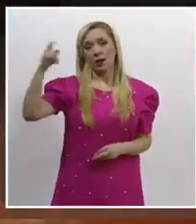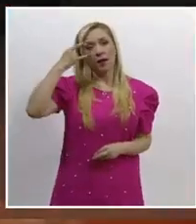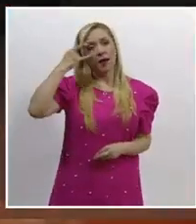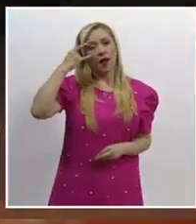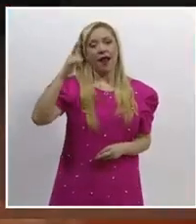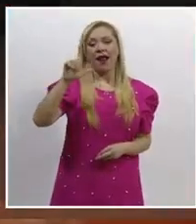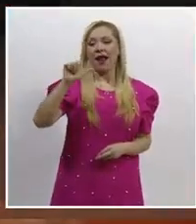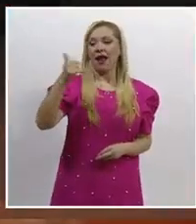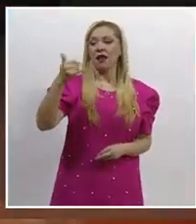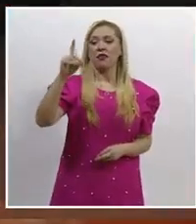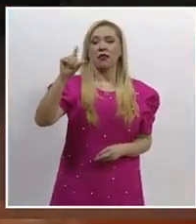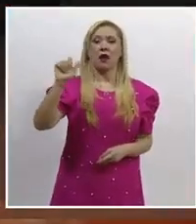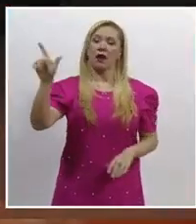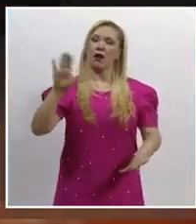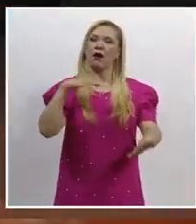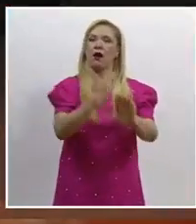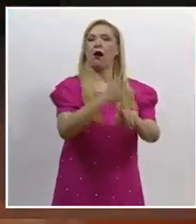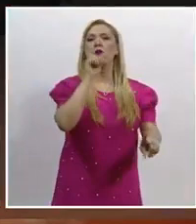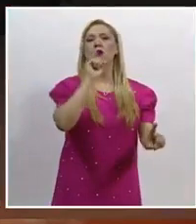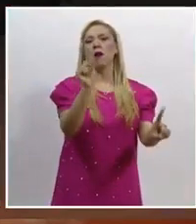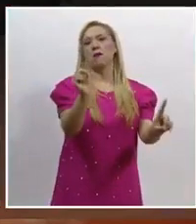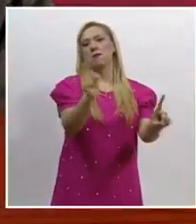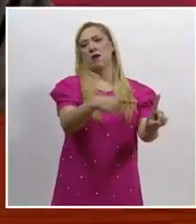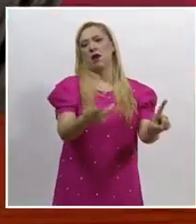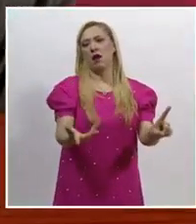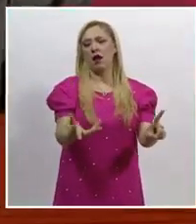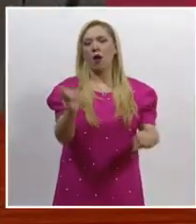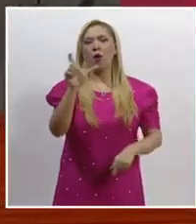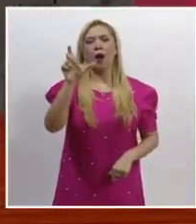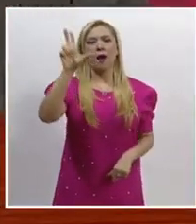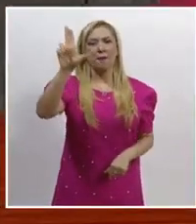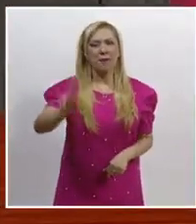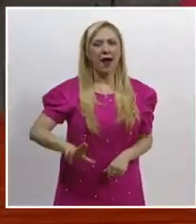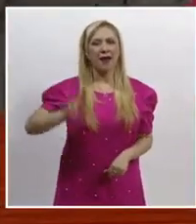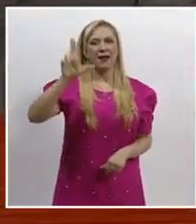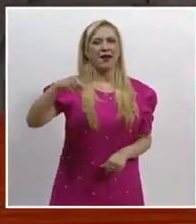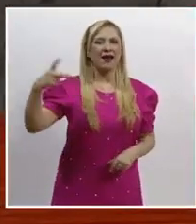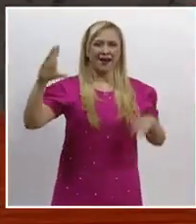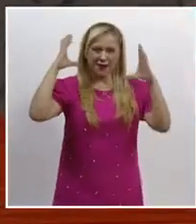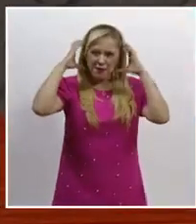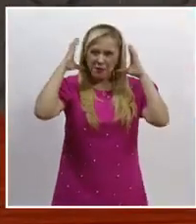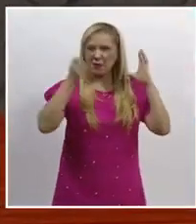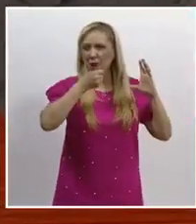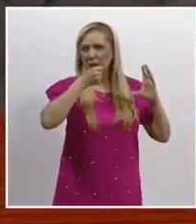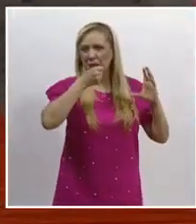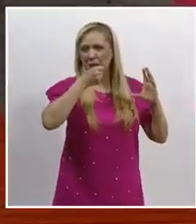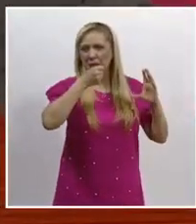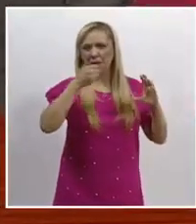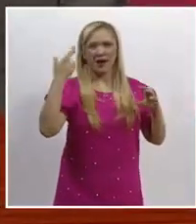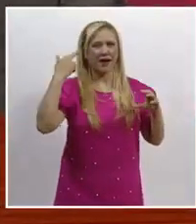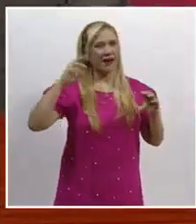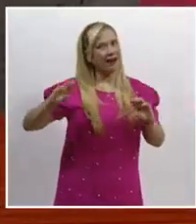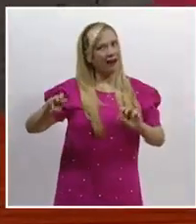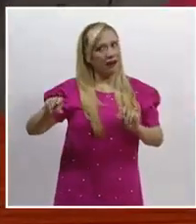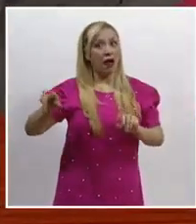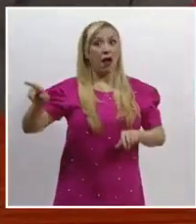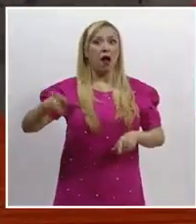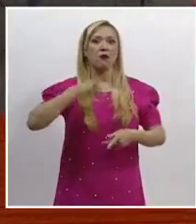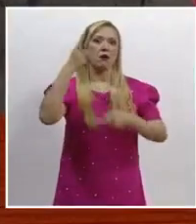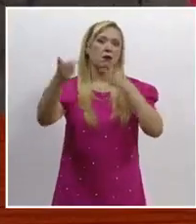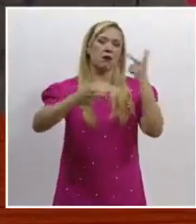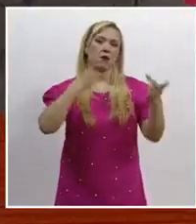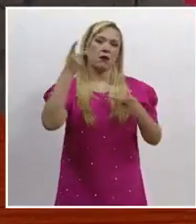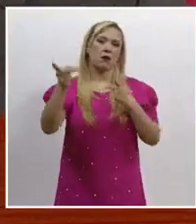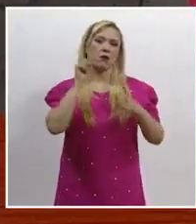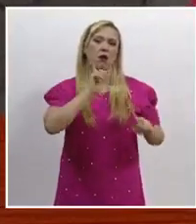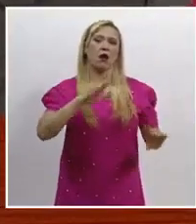contra las mujeres en razón de género durante el programa Martes del Jaguar, en perjuicio de diputadas y exdiputadas federales del